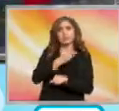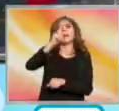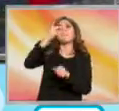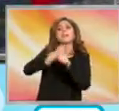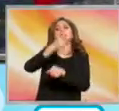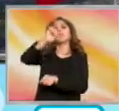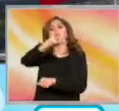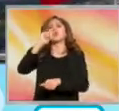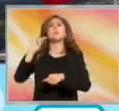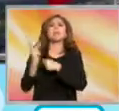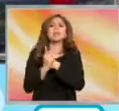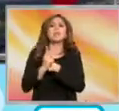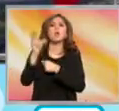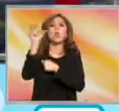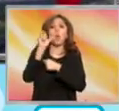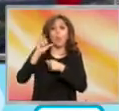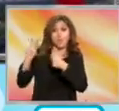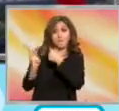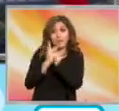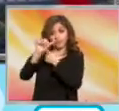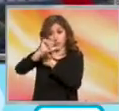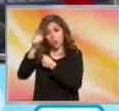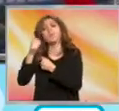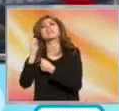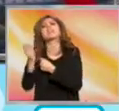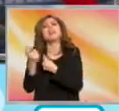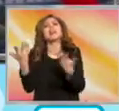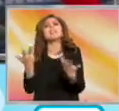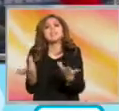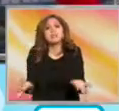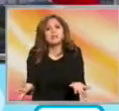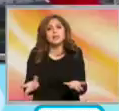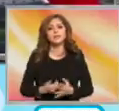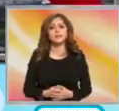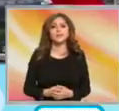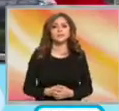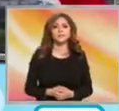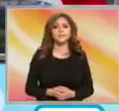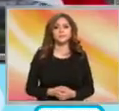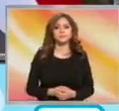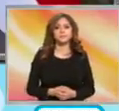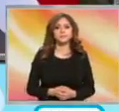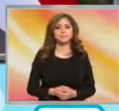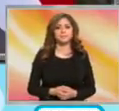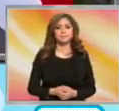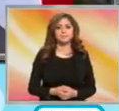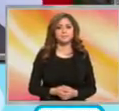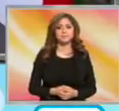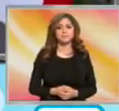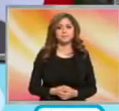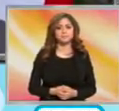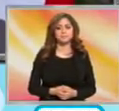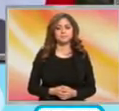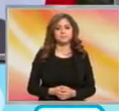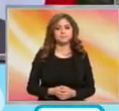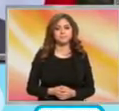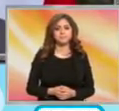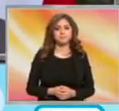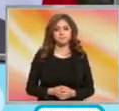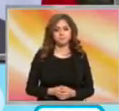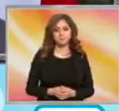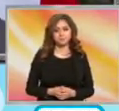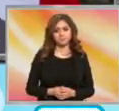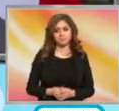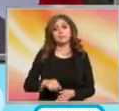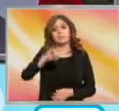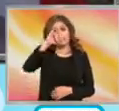qué se puede hacer? Claro, ese es un tema interesante, Humberto, porque el problema es las facultades o la